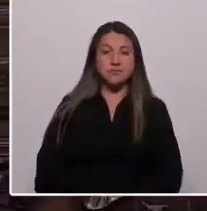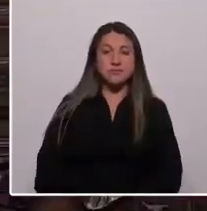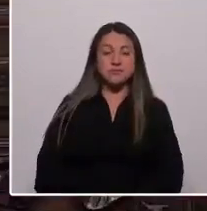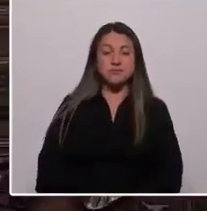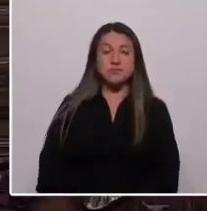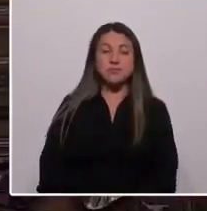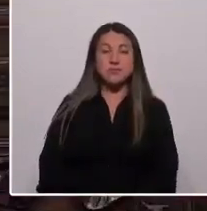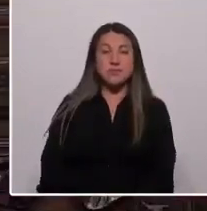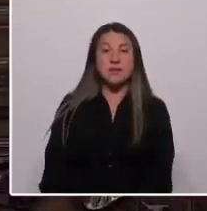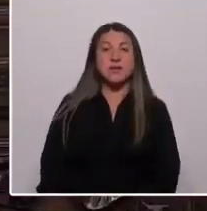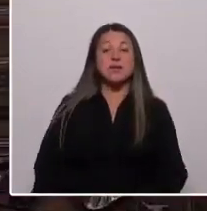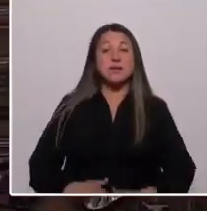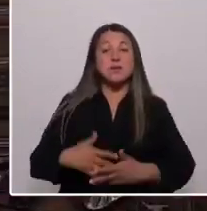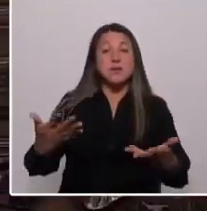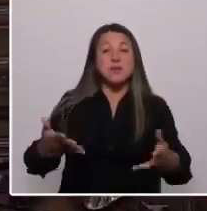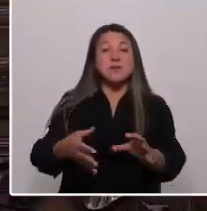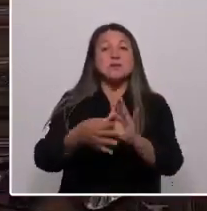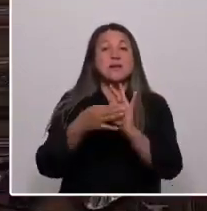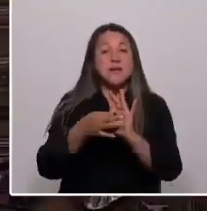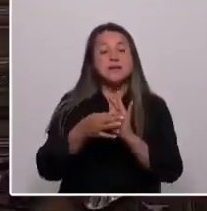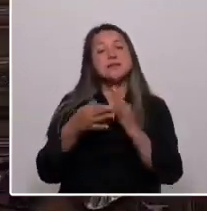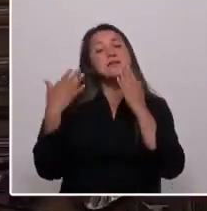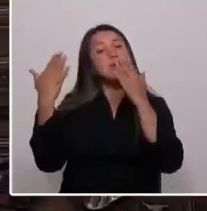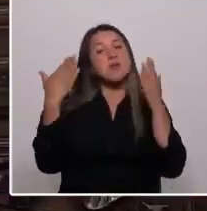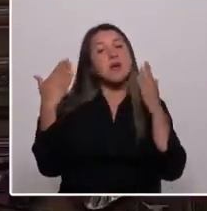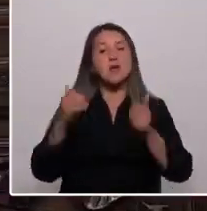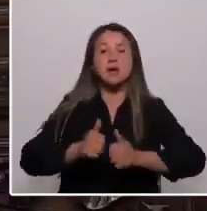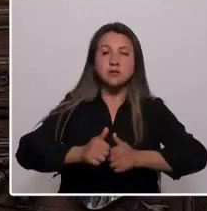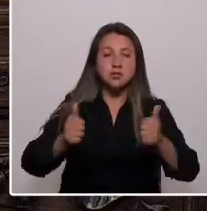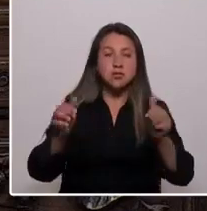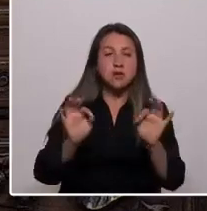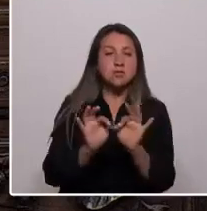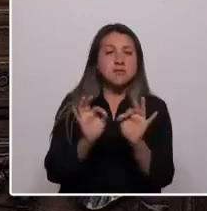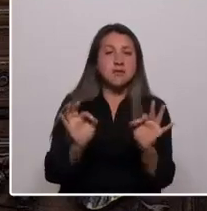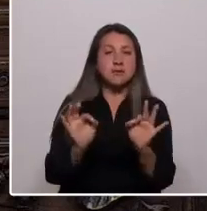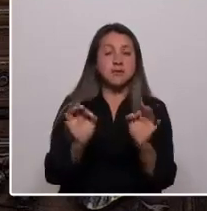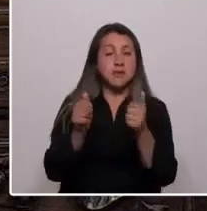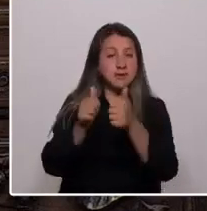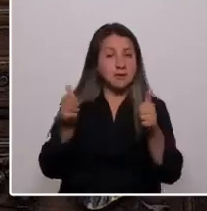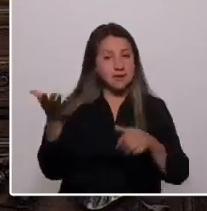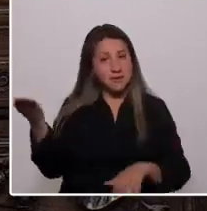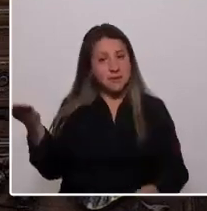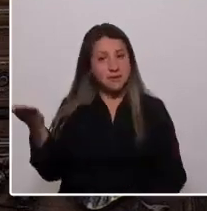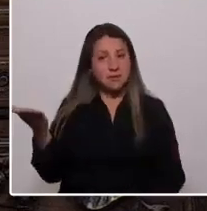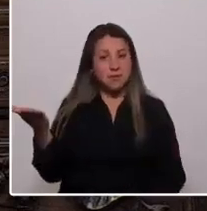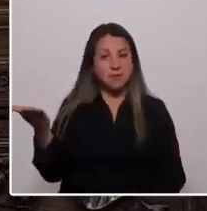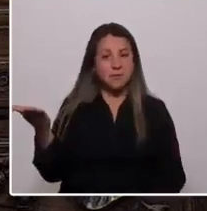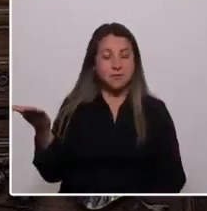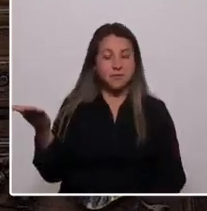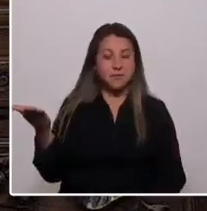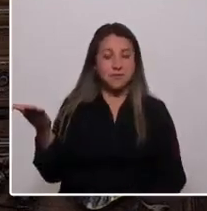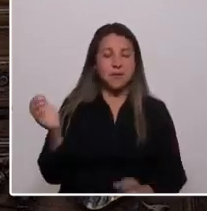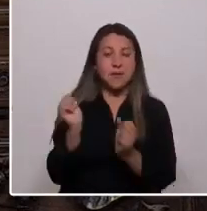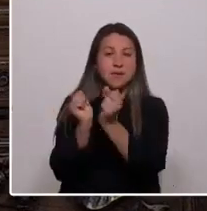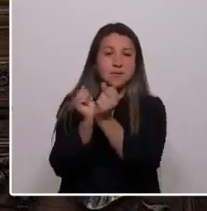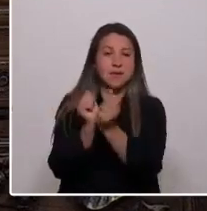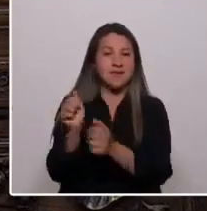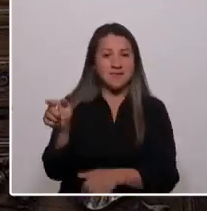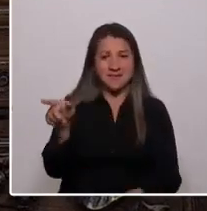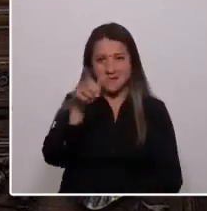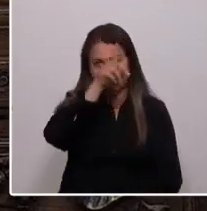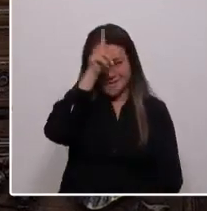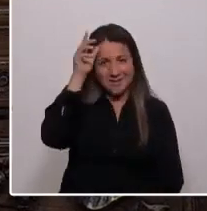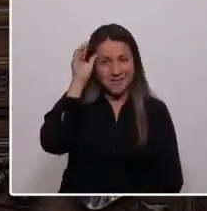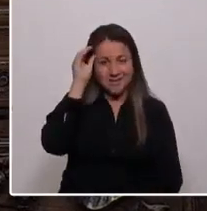muchas gracias saludarle a cada uno de ustedes especialmente a la mesa nuestra hermana elisa loncón estuve el